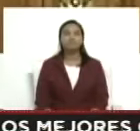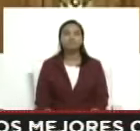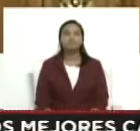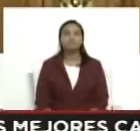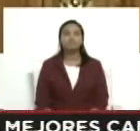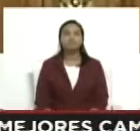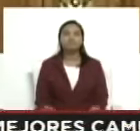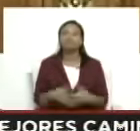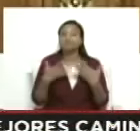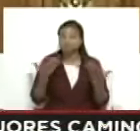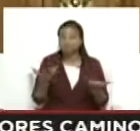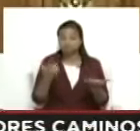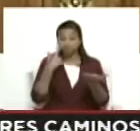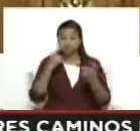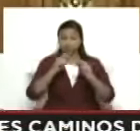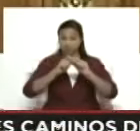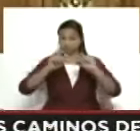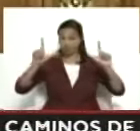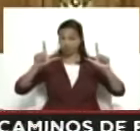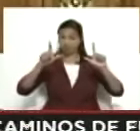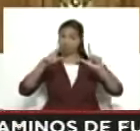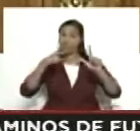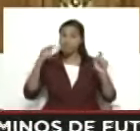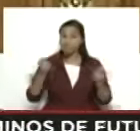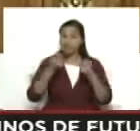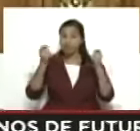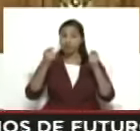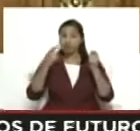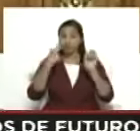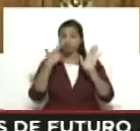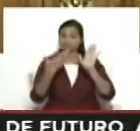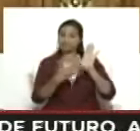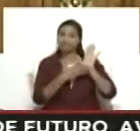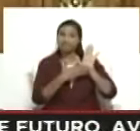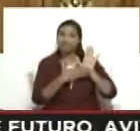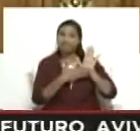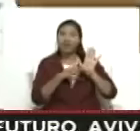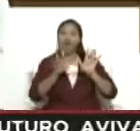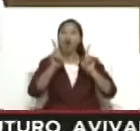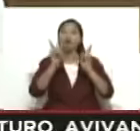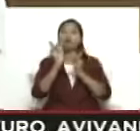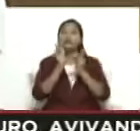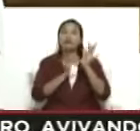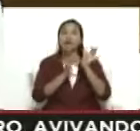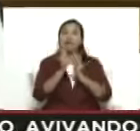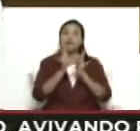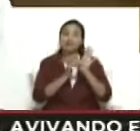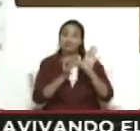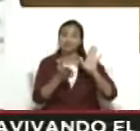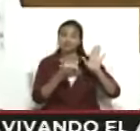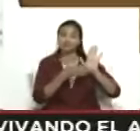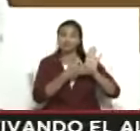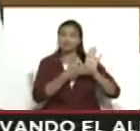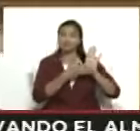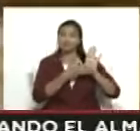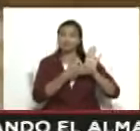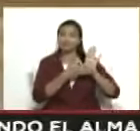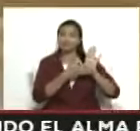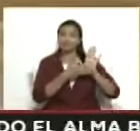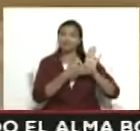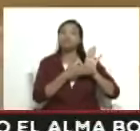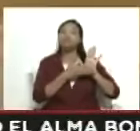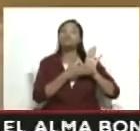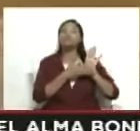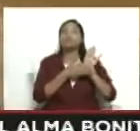Miren este titular del 11 de abril, del Nazi Onal. La batalla